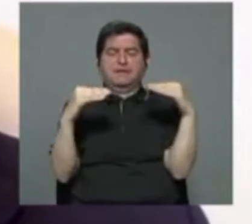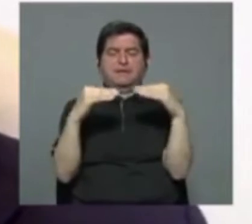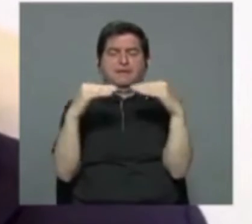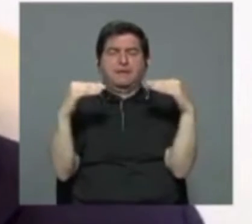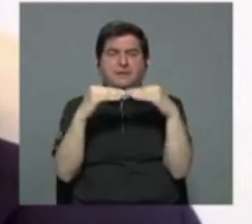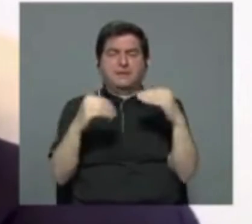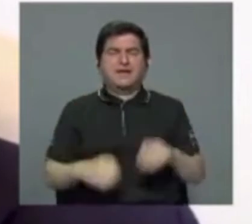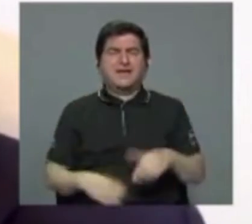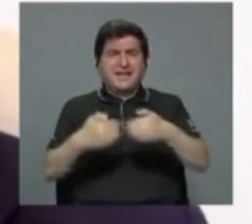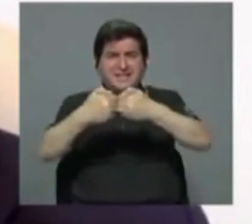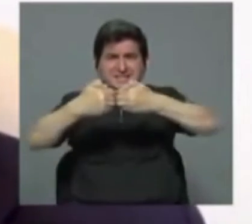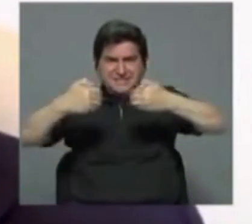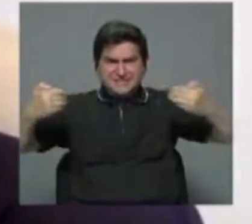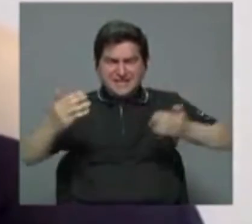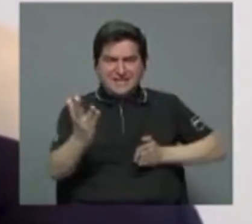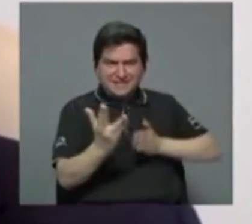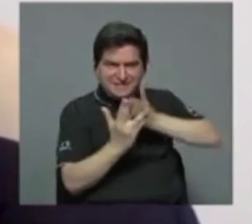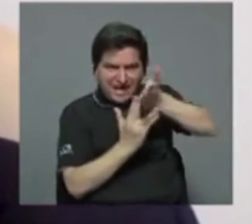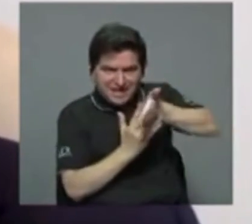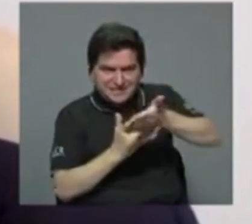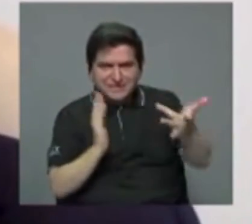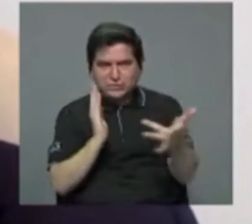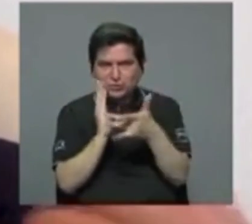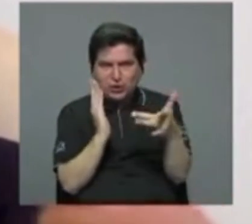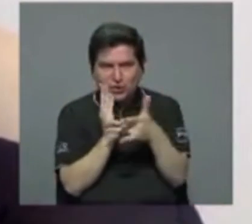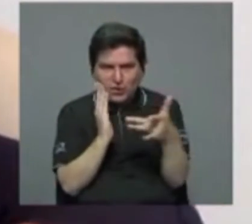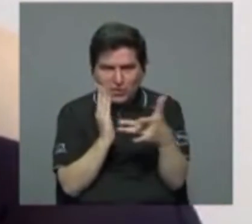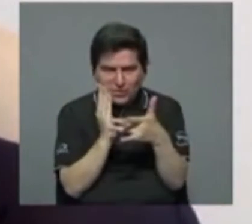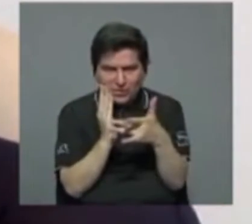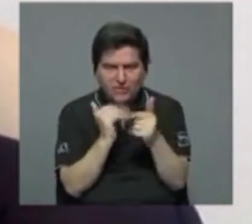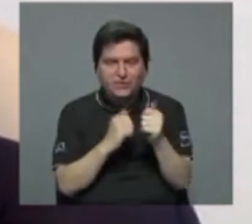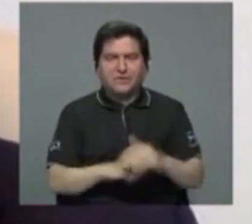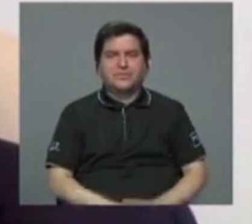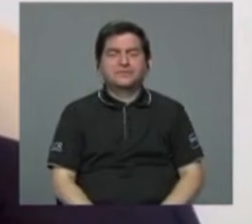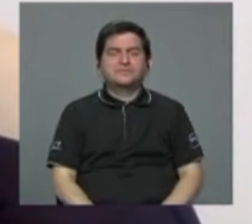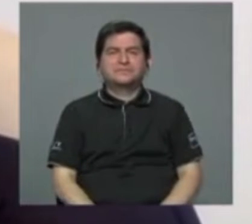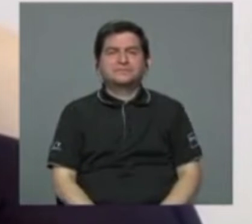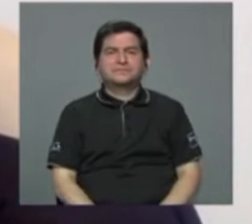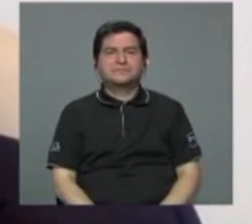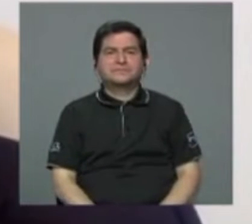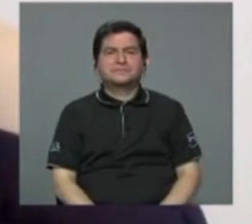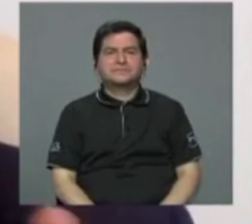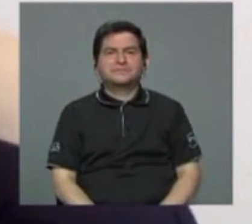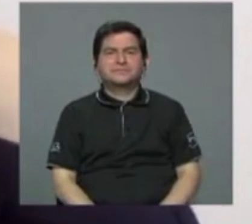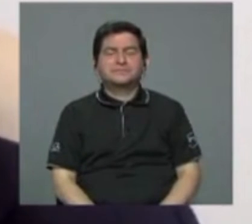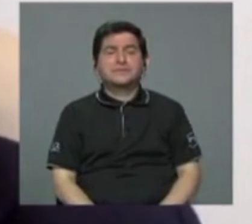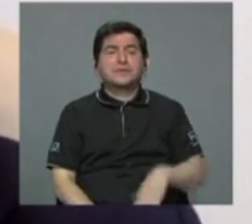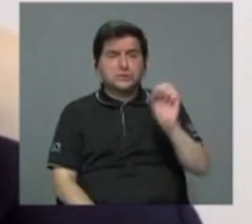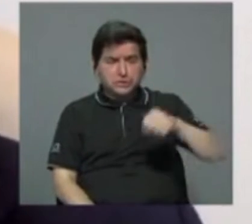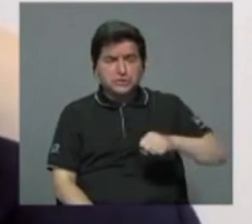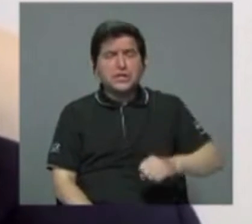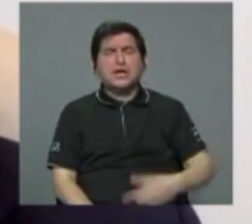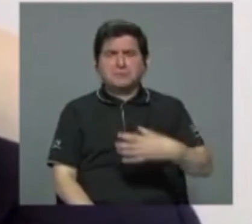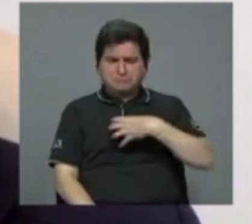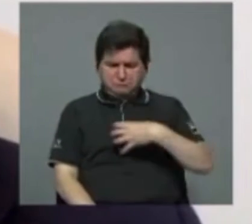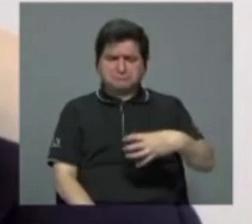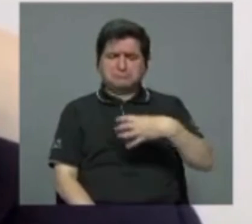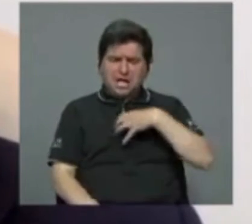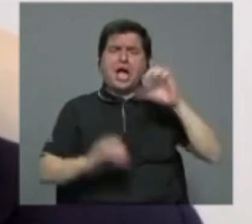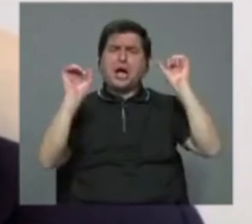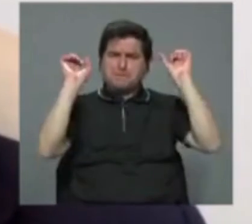la brecha de acceso a la tecnología. Podemos golpear la mesa, puedo